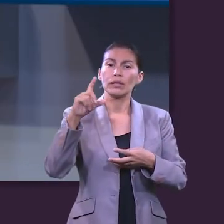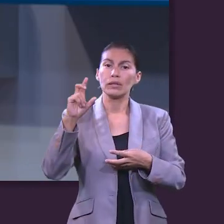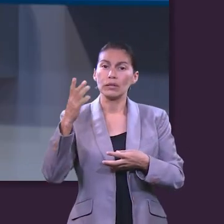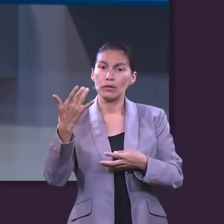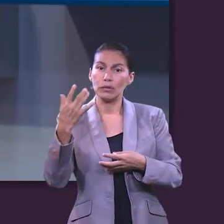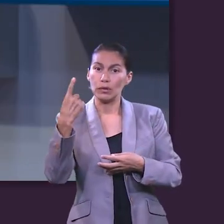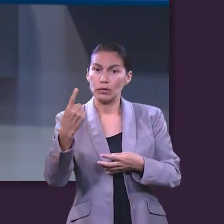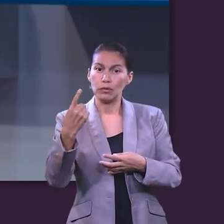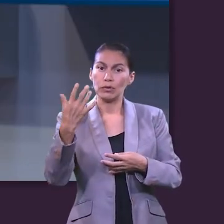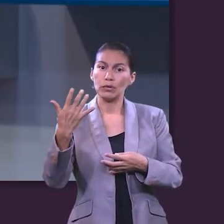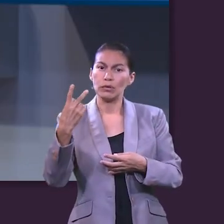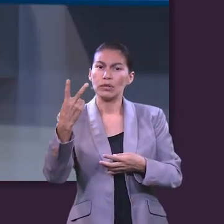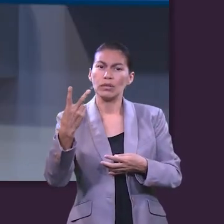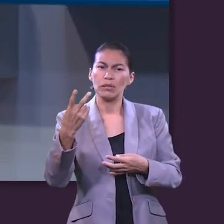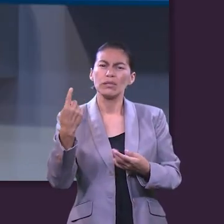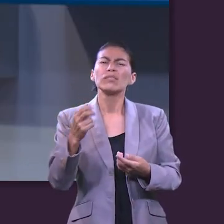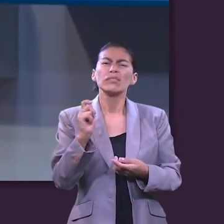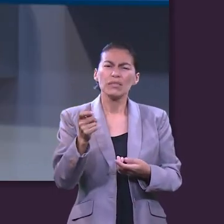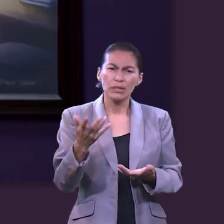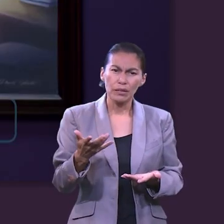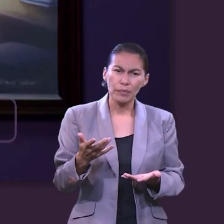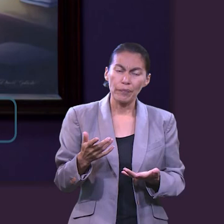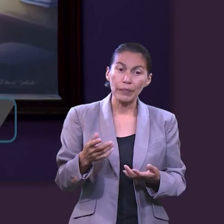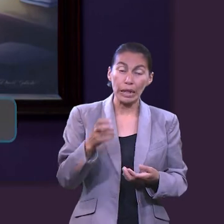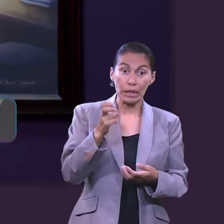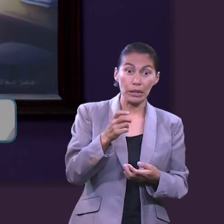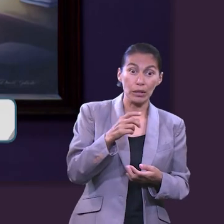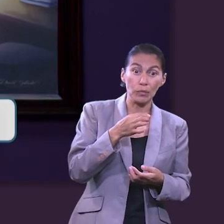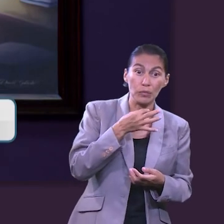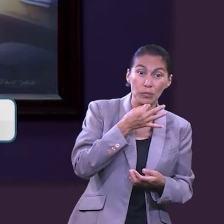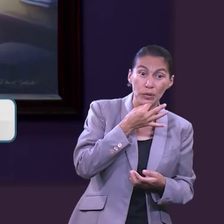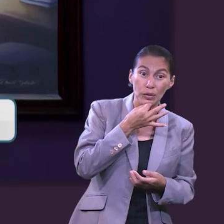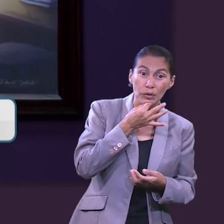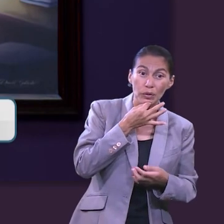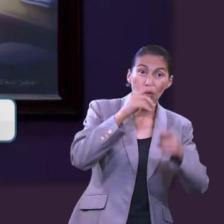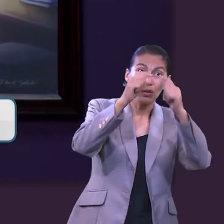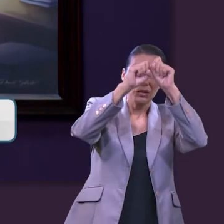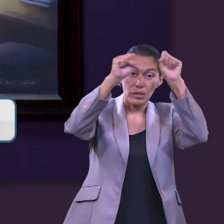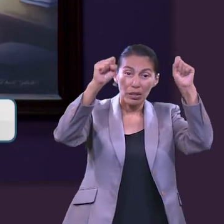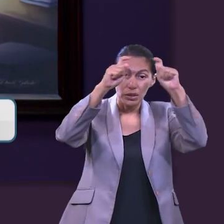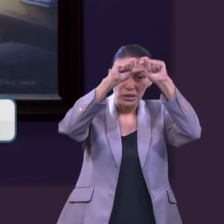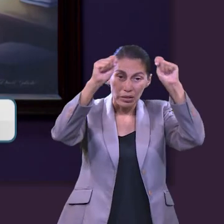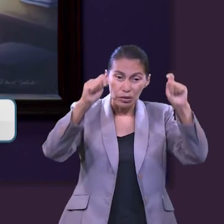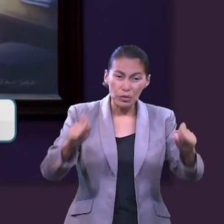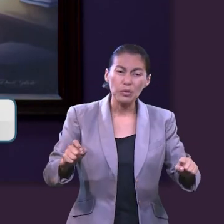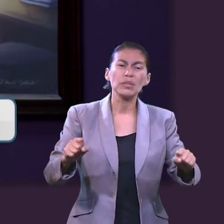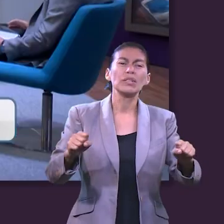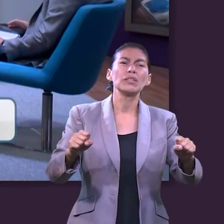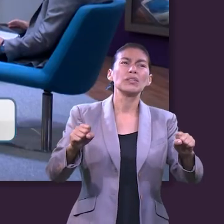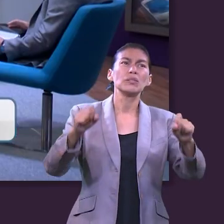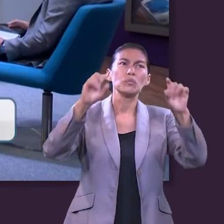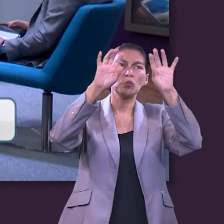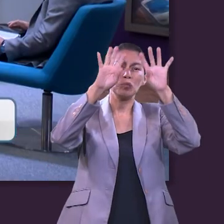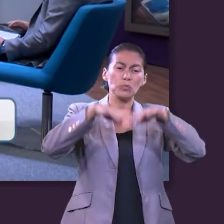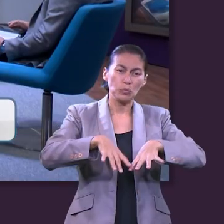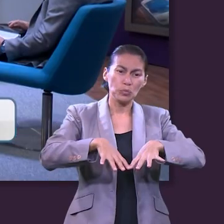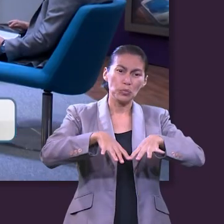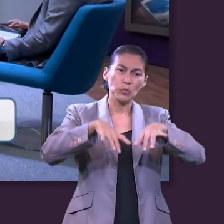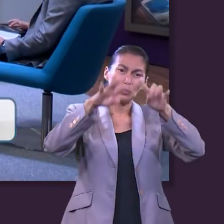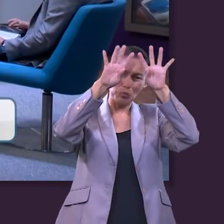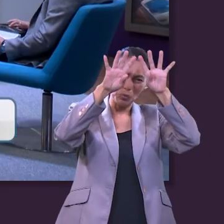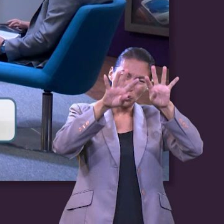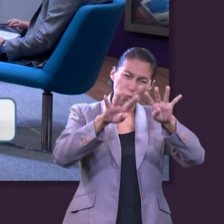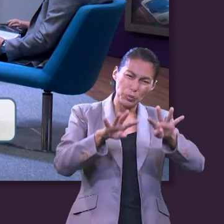Mateo 27.51.52? En ese momento la cortina del santuario del templo se rasgó en dos de arriba abajo.